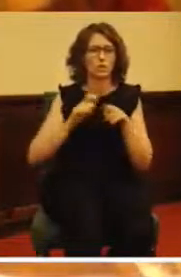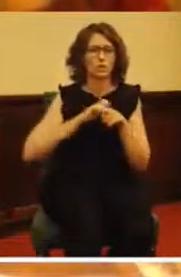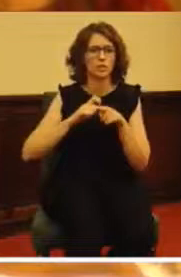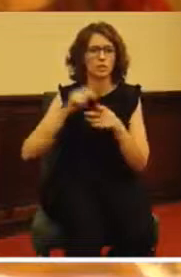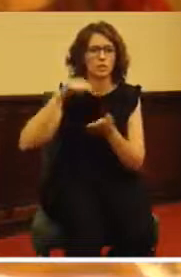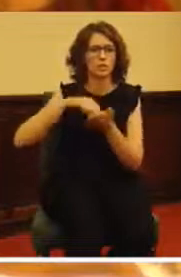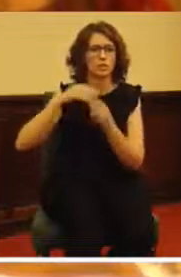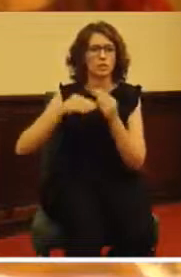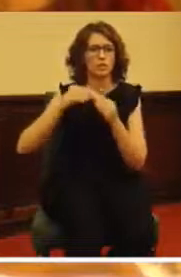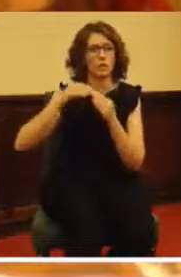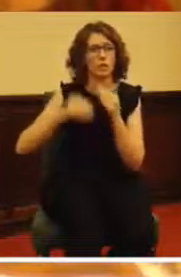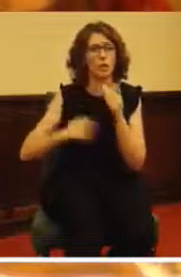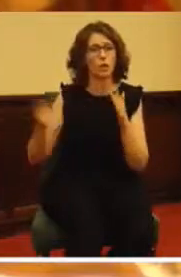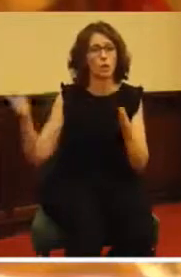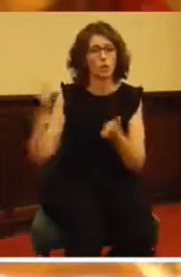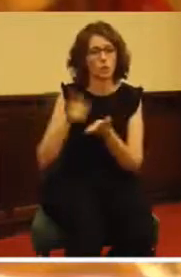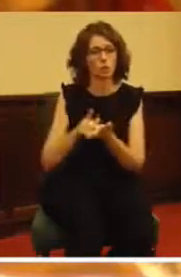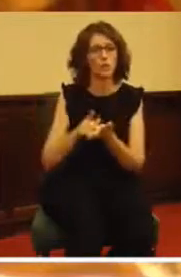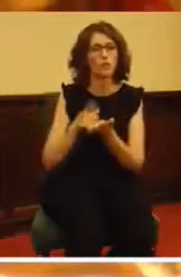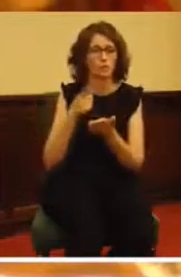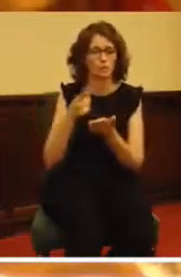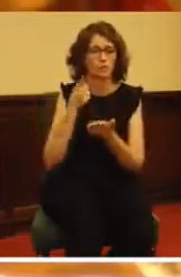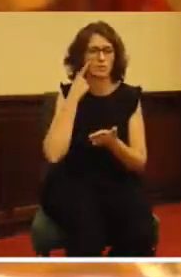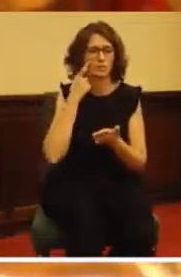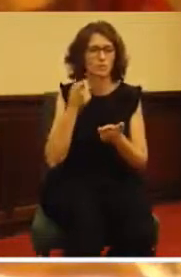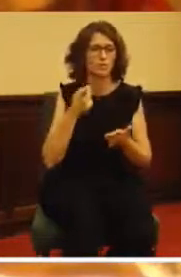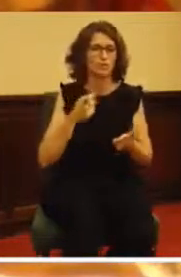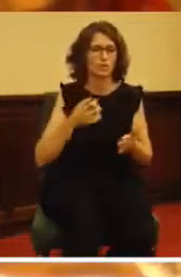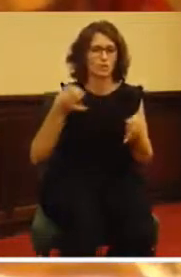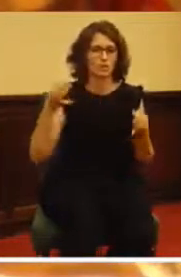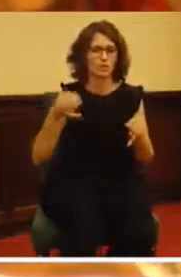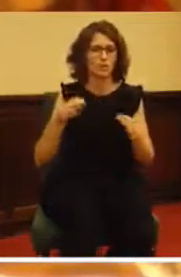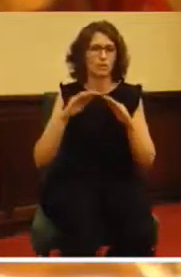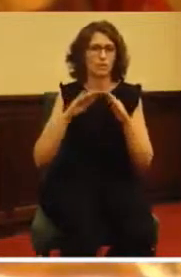tipo impositivo, es cuando realmente los